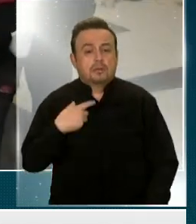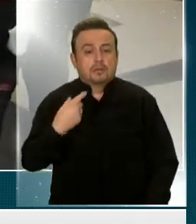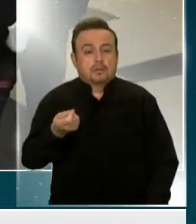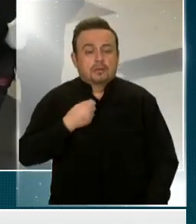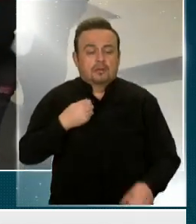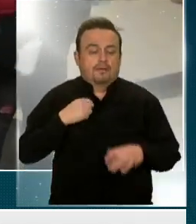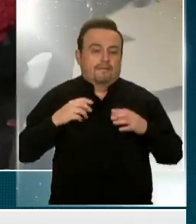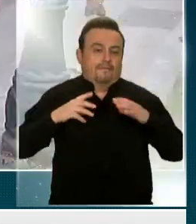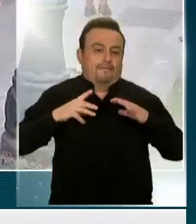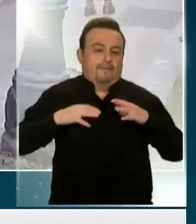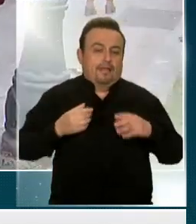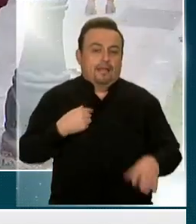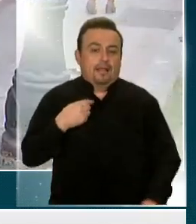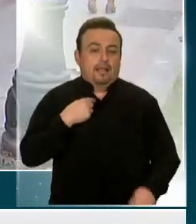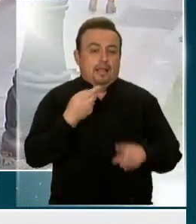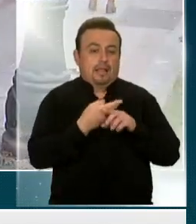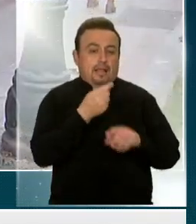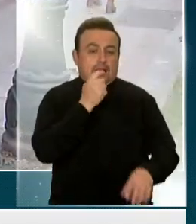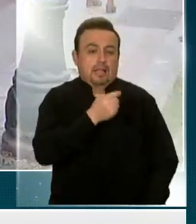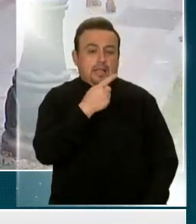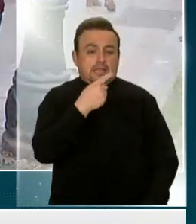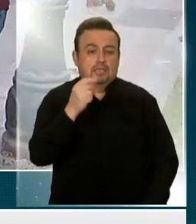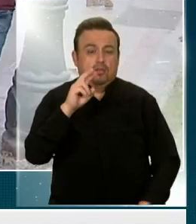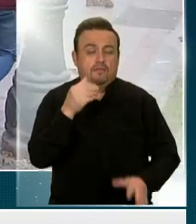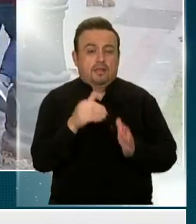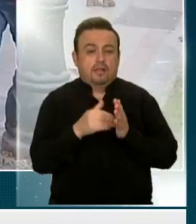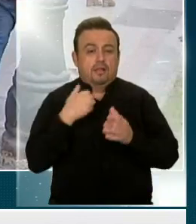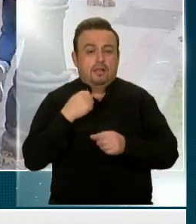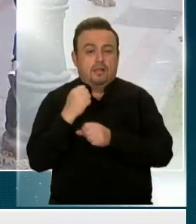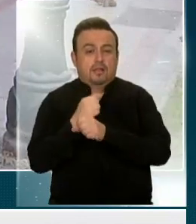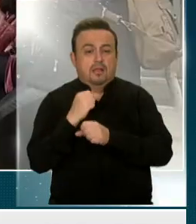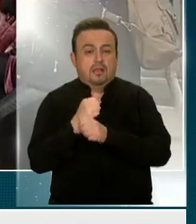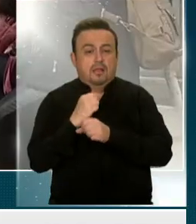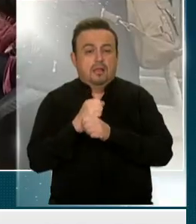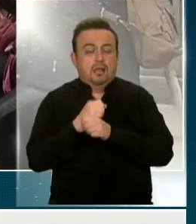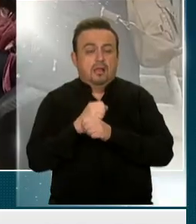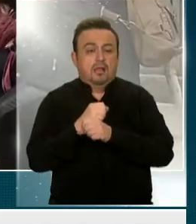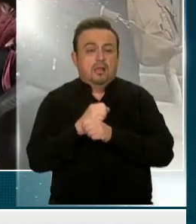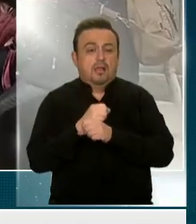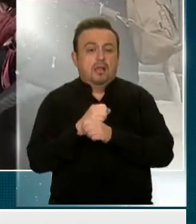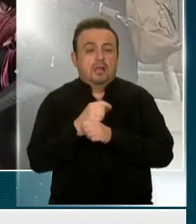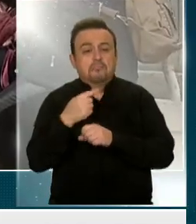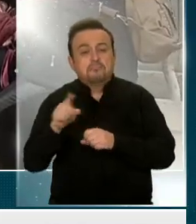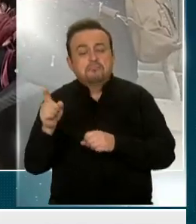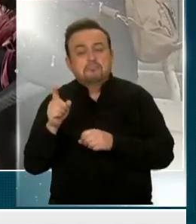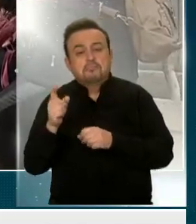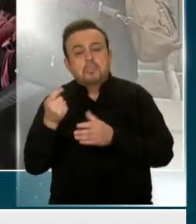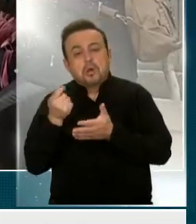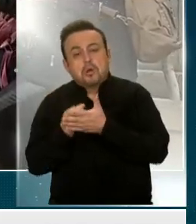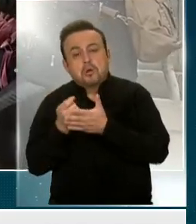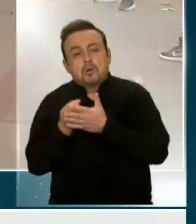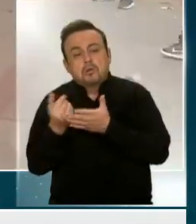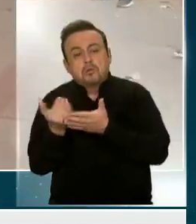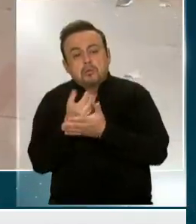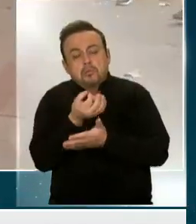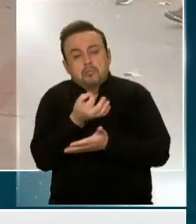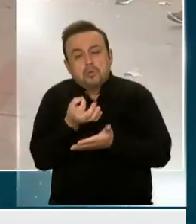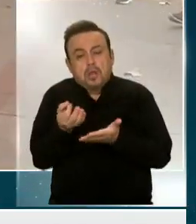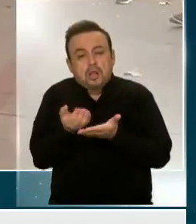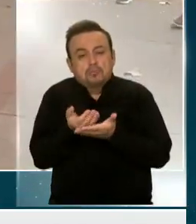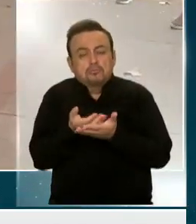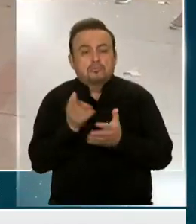encantado, porque yo pago arriendo 120 y yo trabajo, ya me mandan a comprar, me gano mis